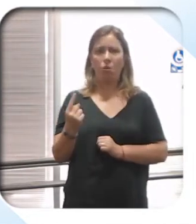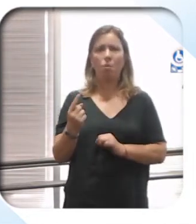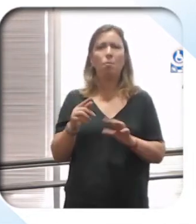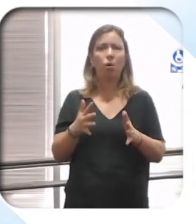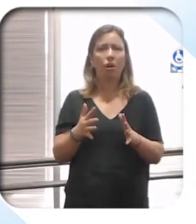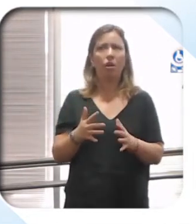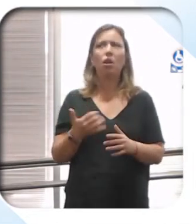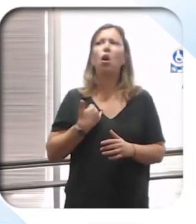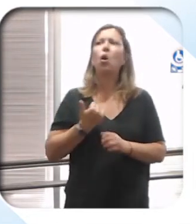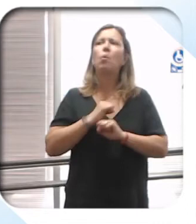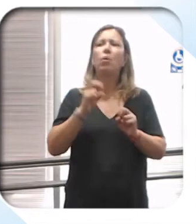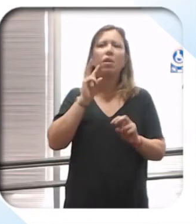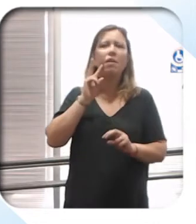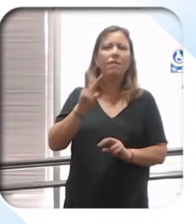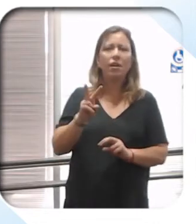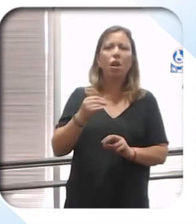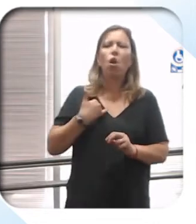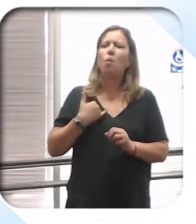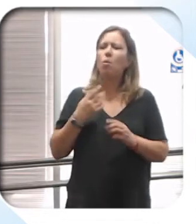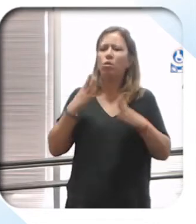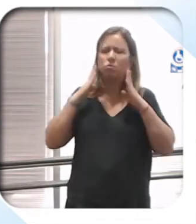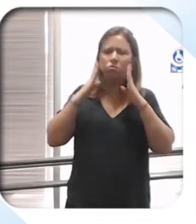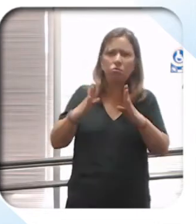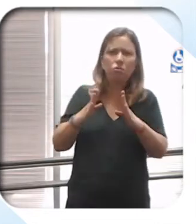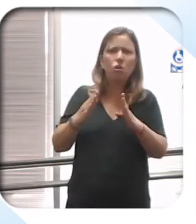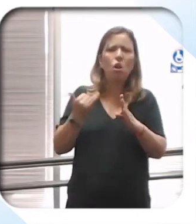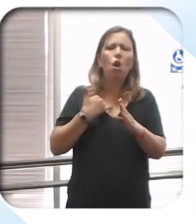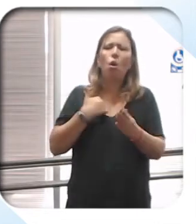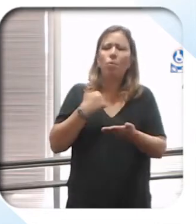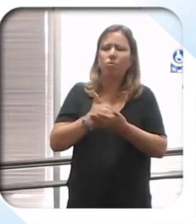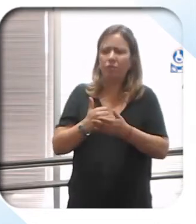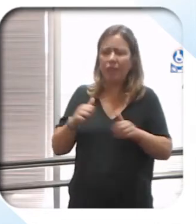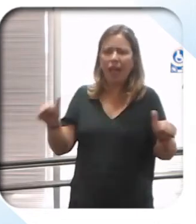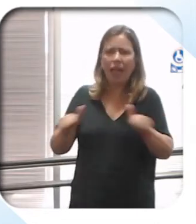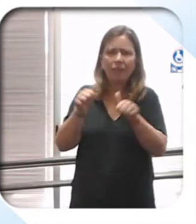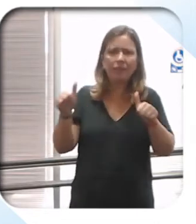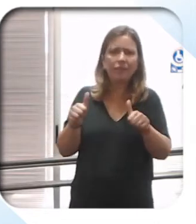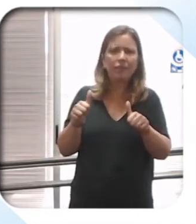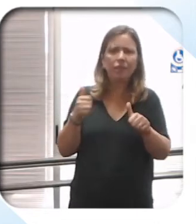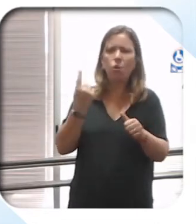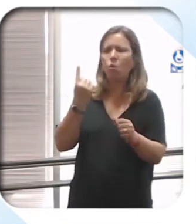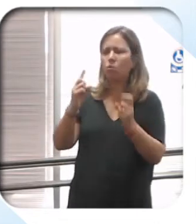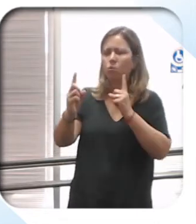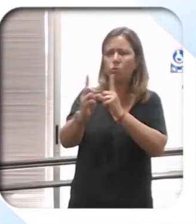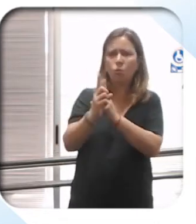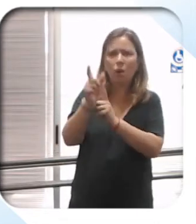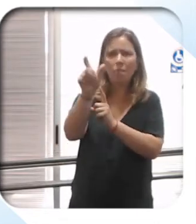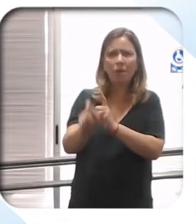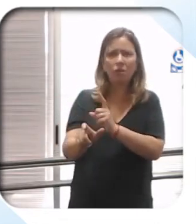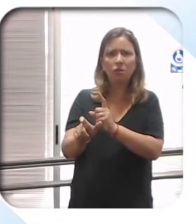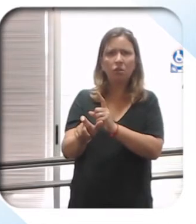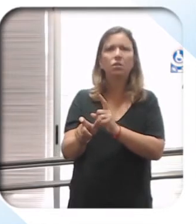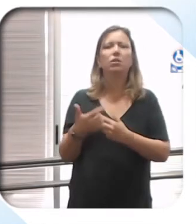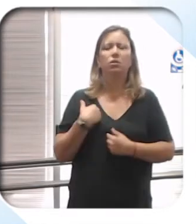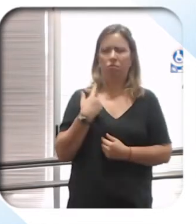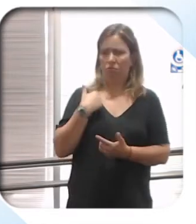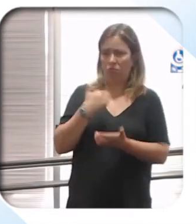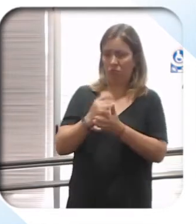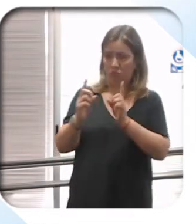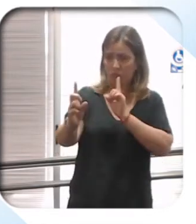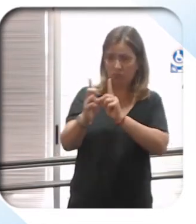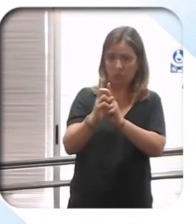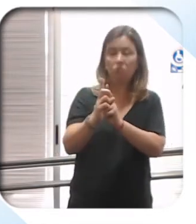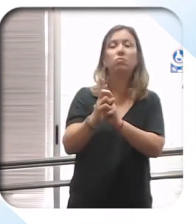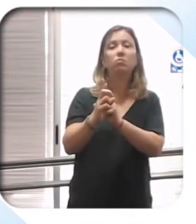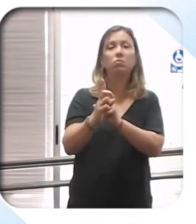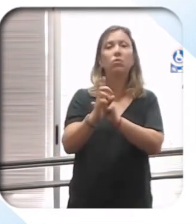es cómo yo veo, cómo yo abordo, cómo yo me planto frente a una persona. Y si realmente me planto frente a una